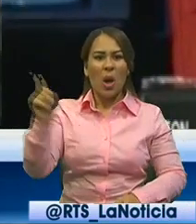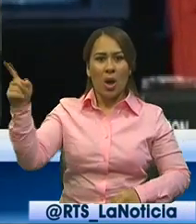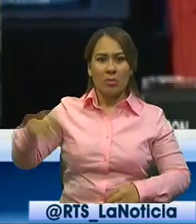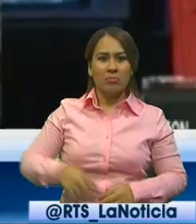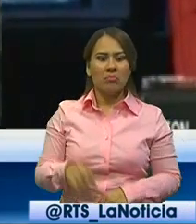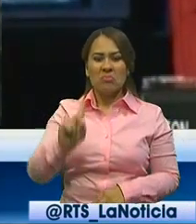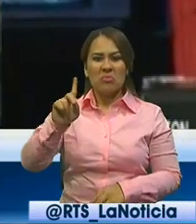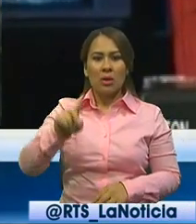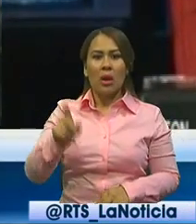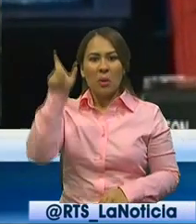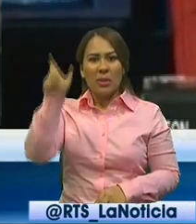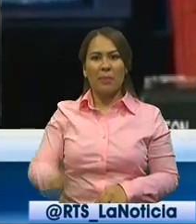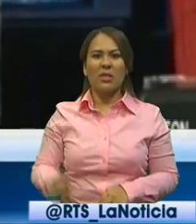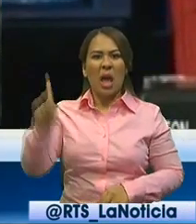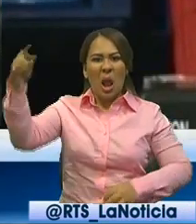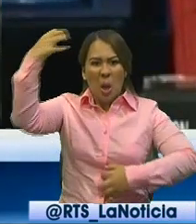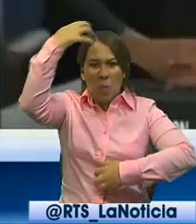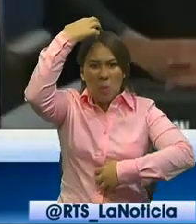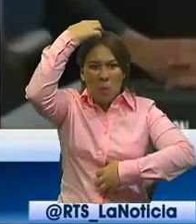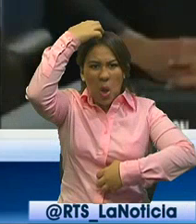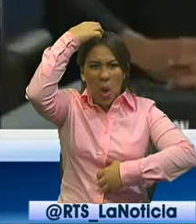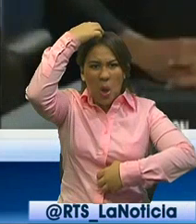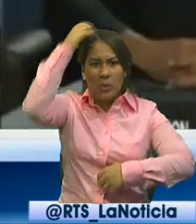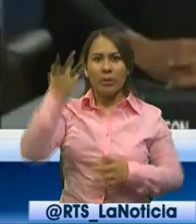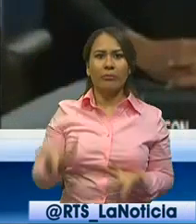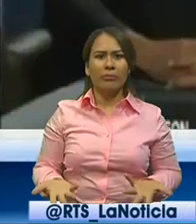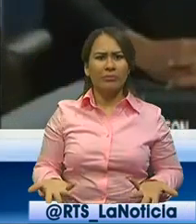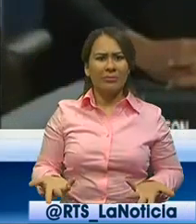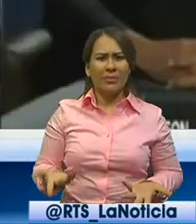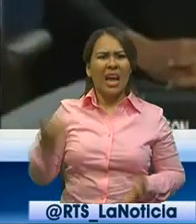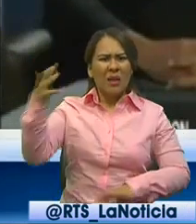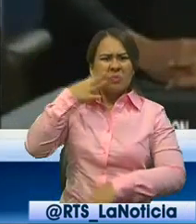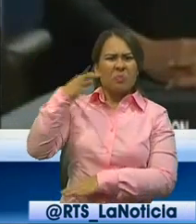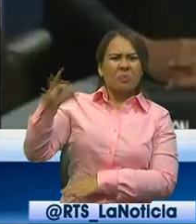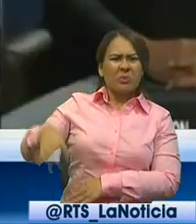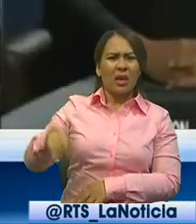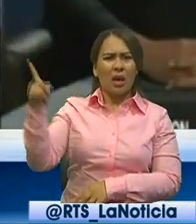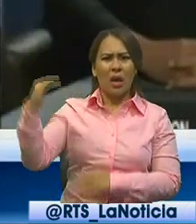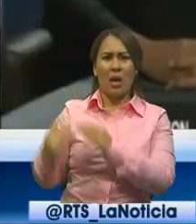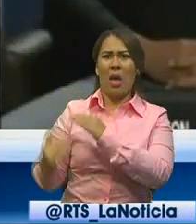no? Físicamente están muy, pero